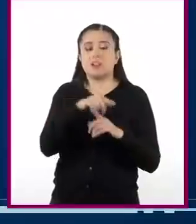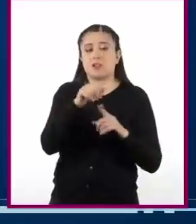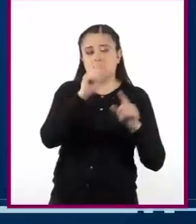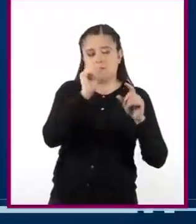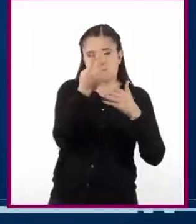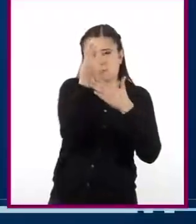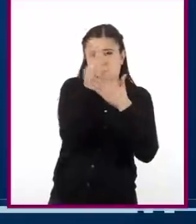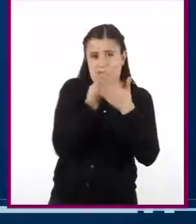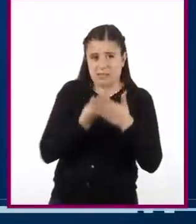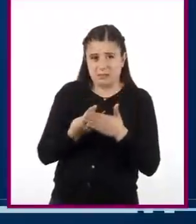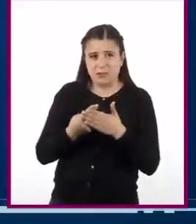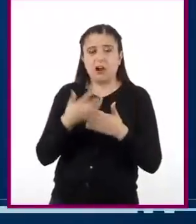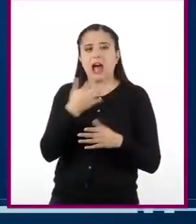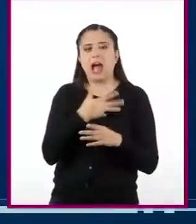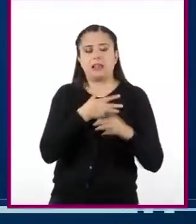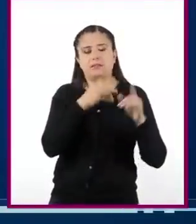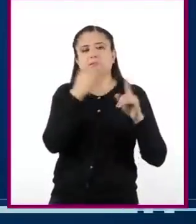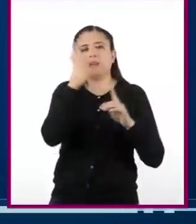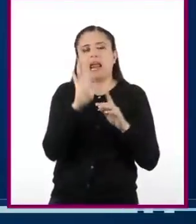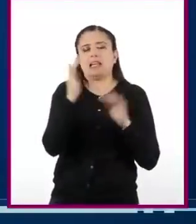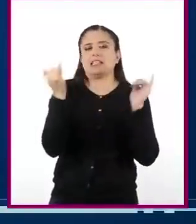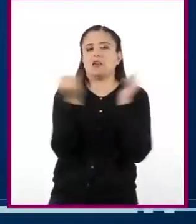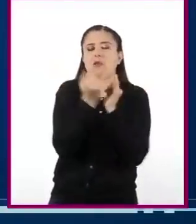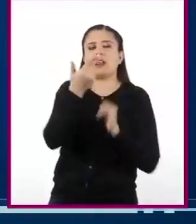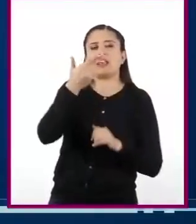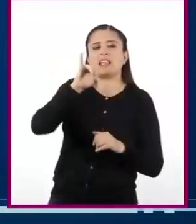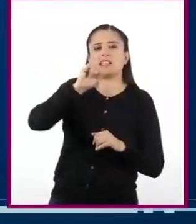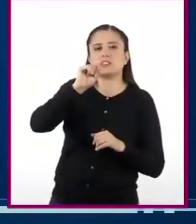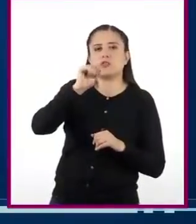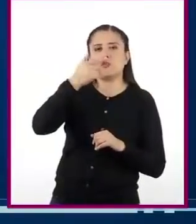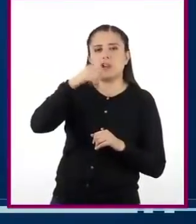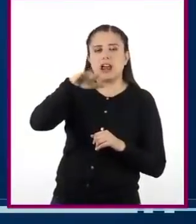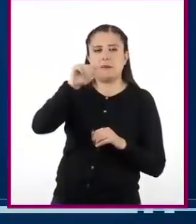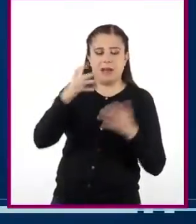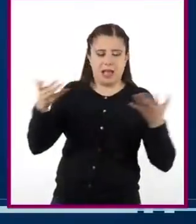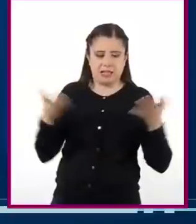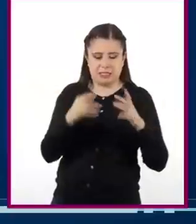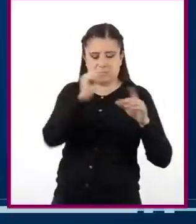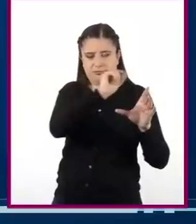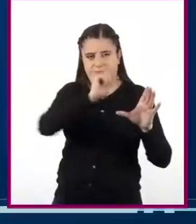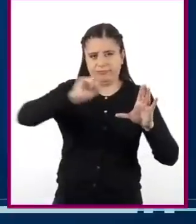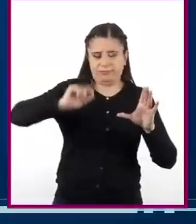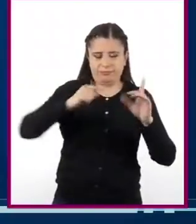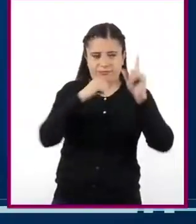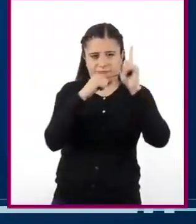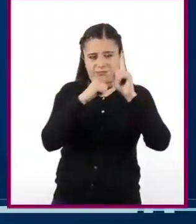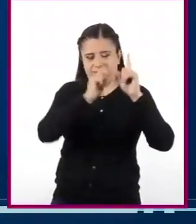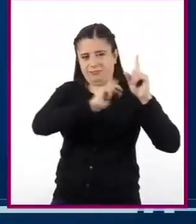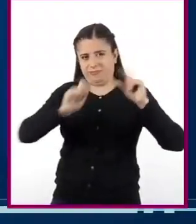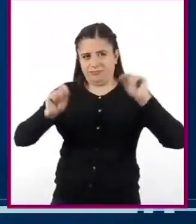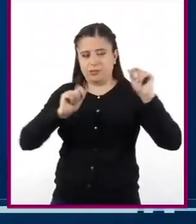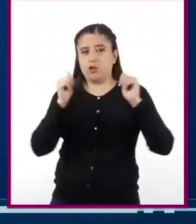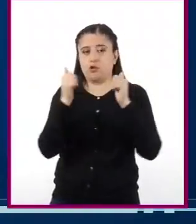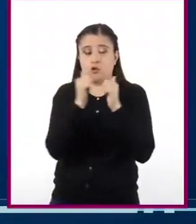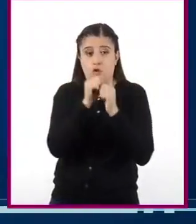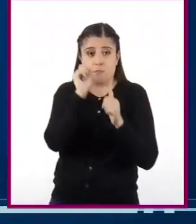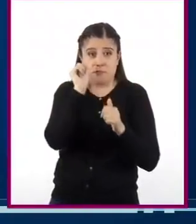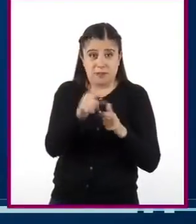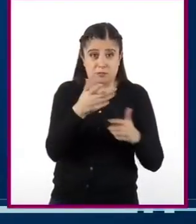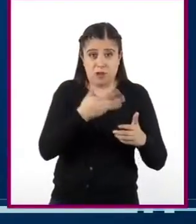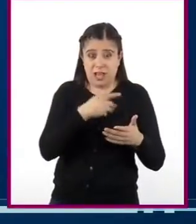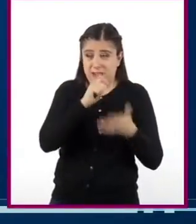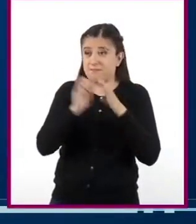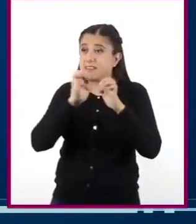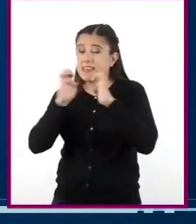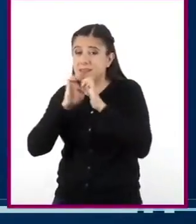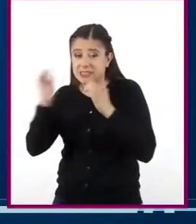de frecuencias se basa en el histograma, así que primero haremos un histograma con los datos de la encuesta. Como recordarán,